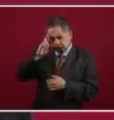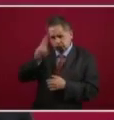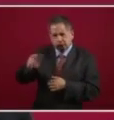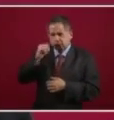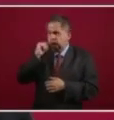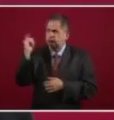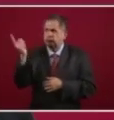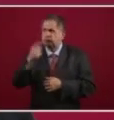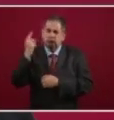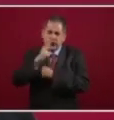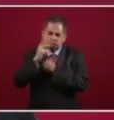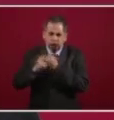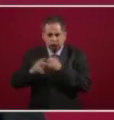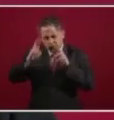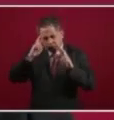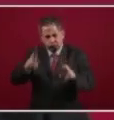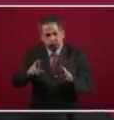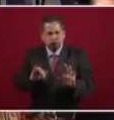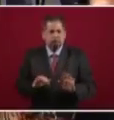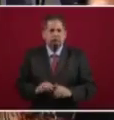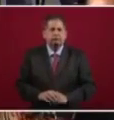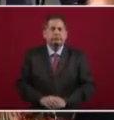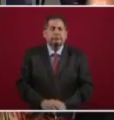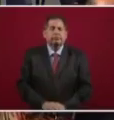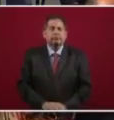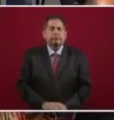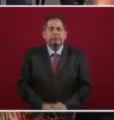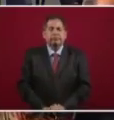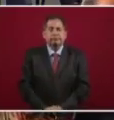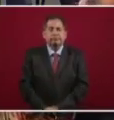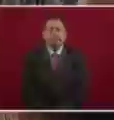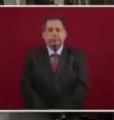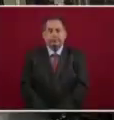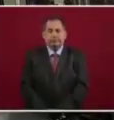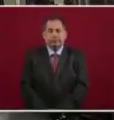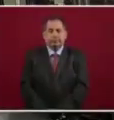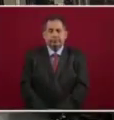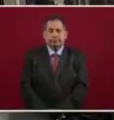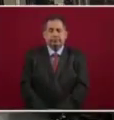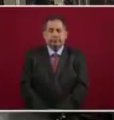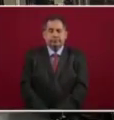hacen y como lo hacen todos los países.